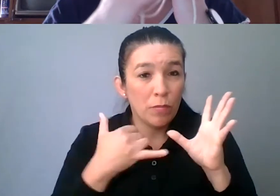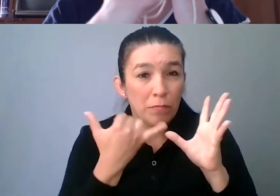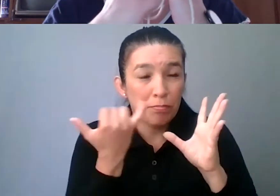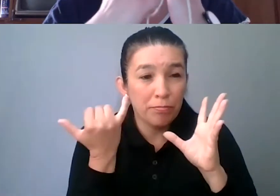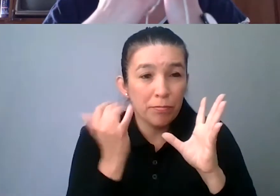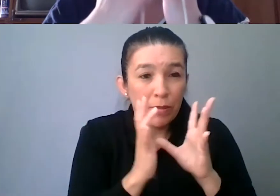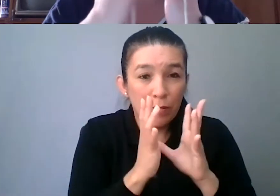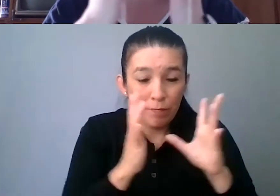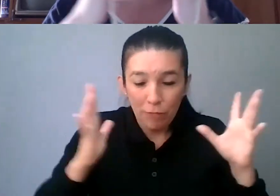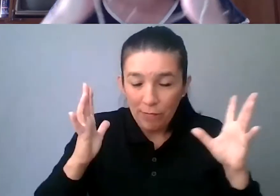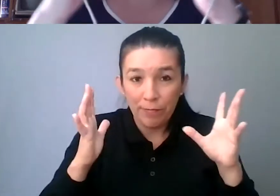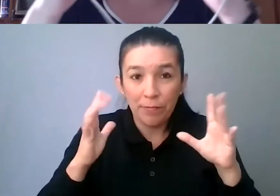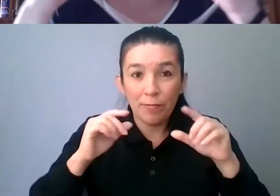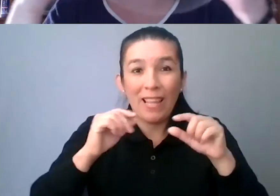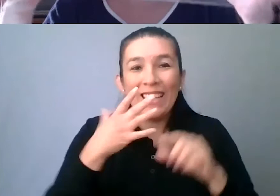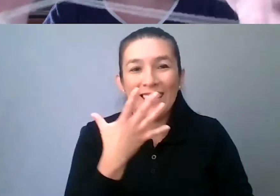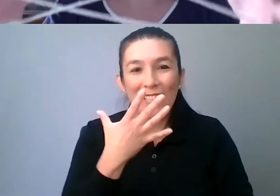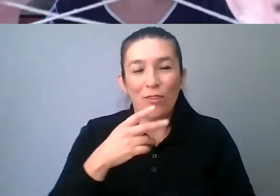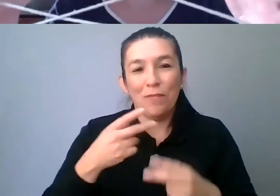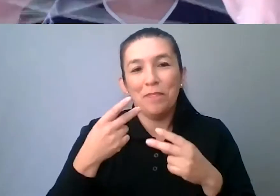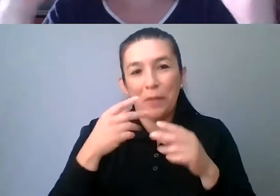está la estrella de cinco puntas.